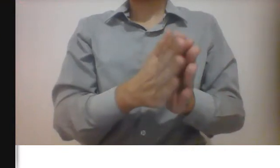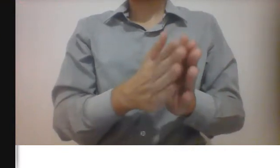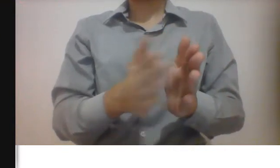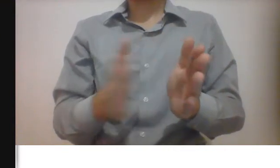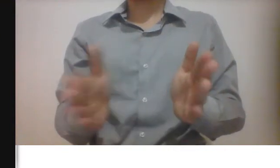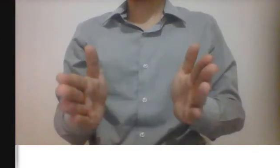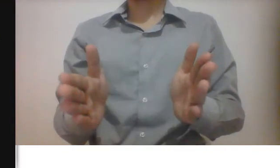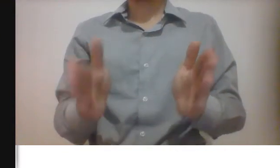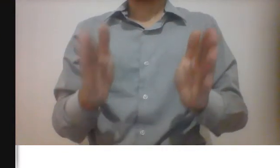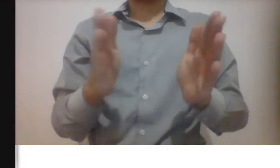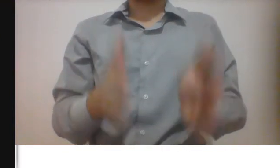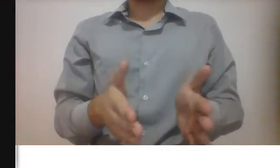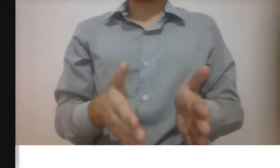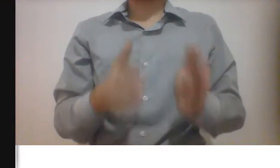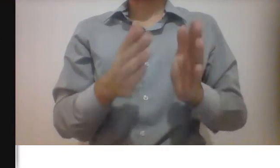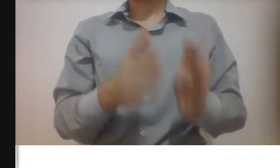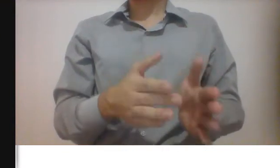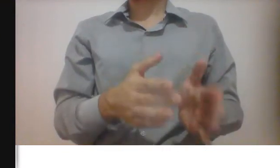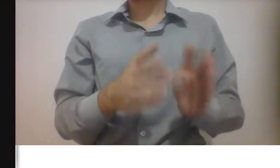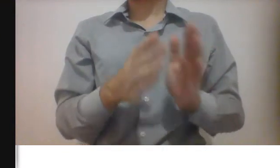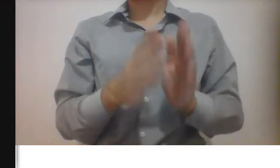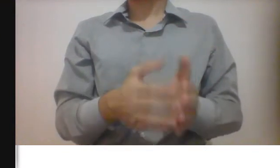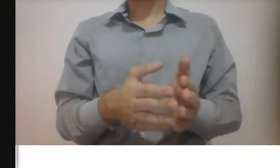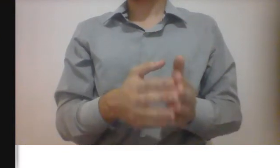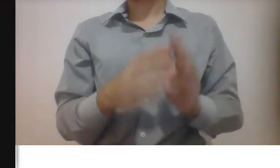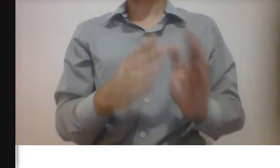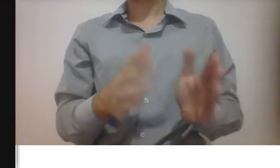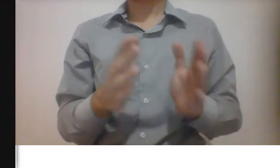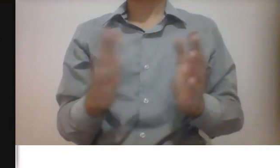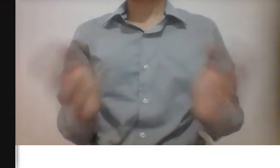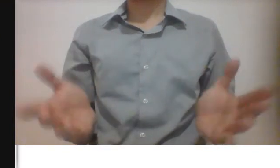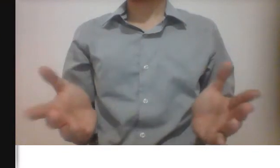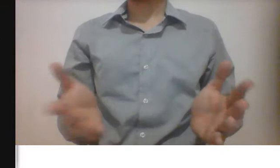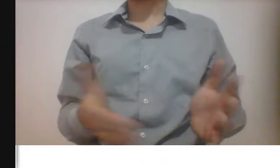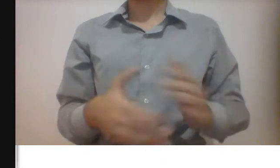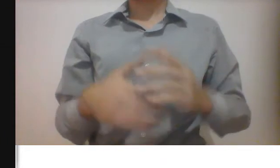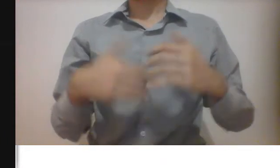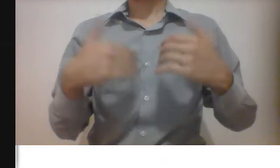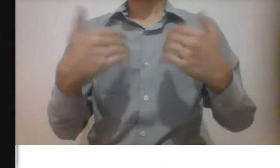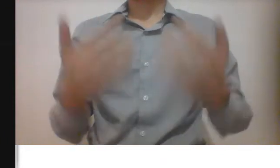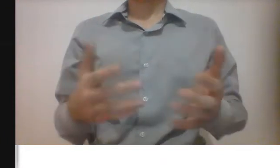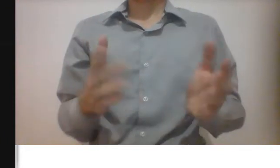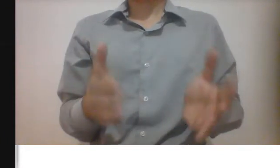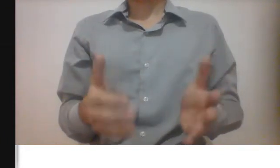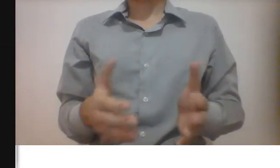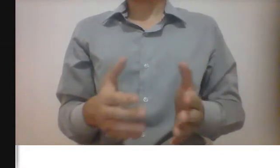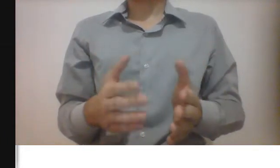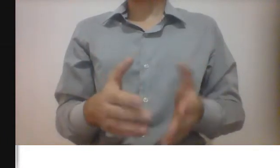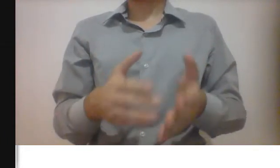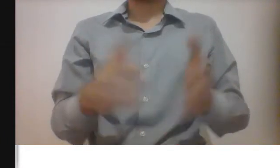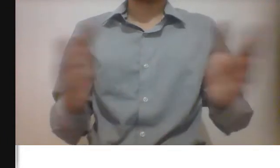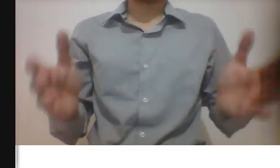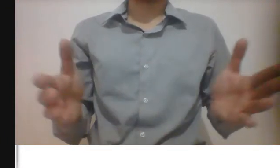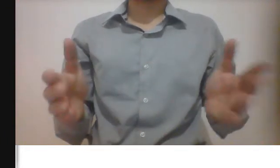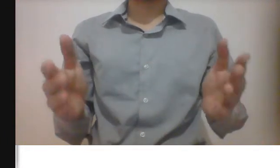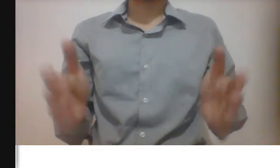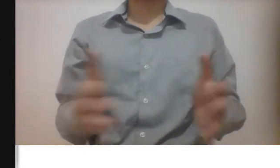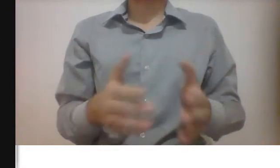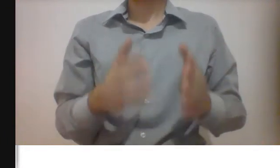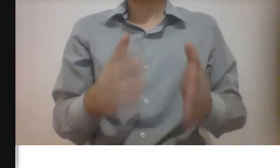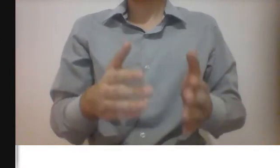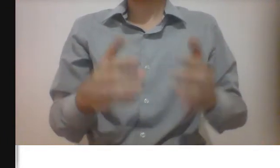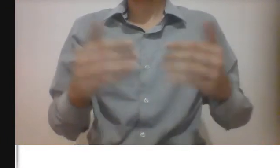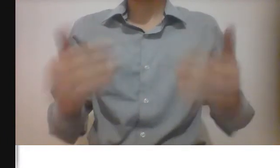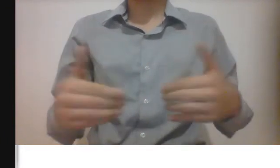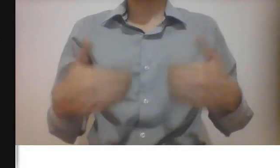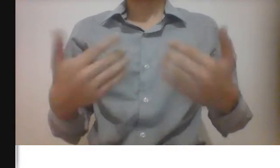ver cada elemento, porque les repito, este no es el único funcionario del SAT que ha sido señalado por presuntos actos de corrupción, o sea, entregarle una casa